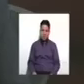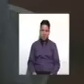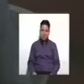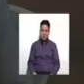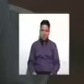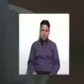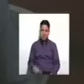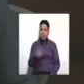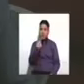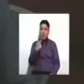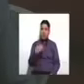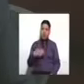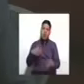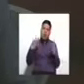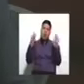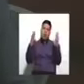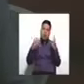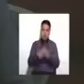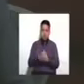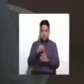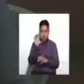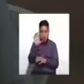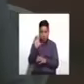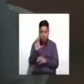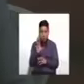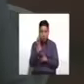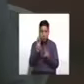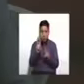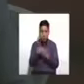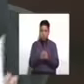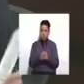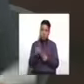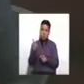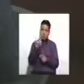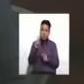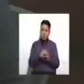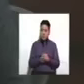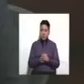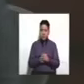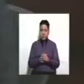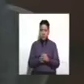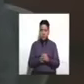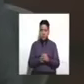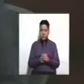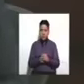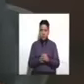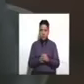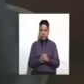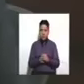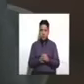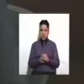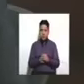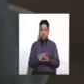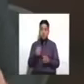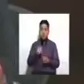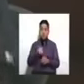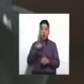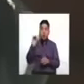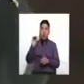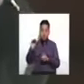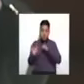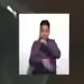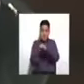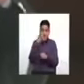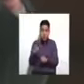No se le pueden decir esas mentiras al país. Yo le quiero decir que acá el ministro